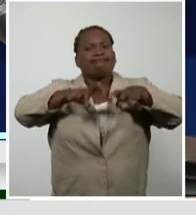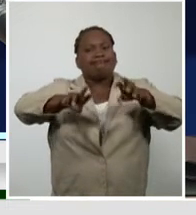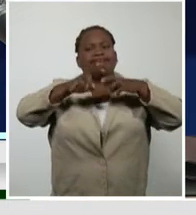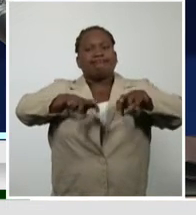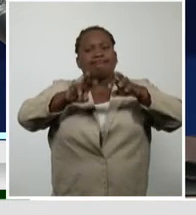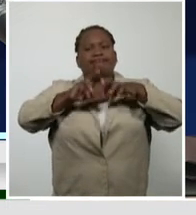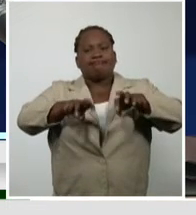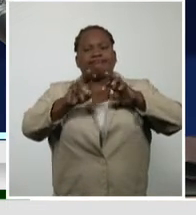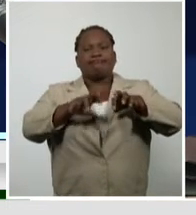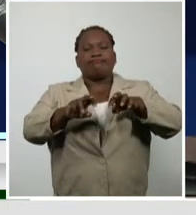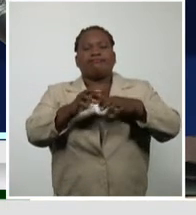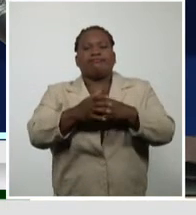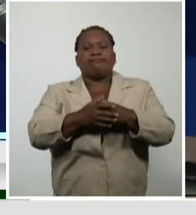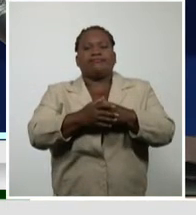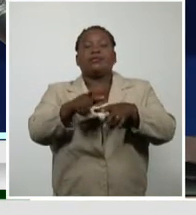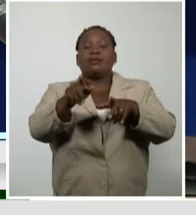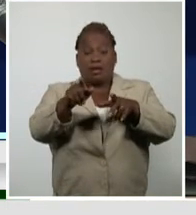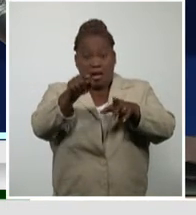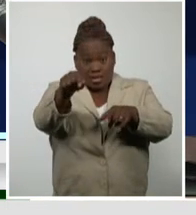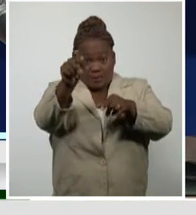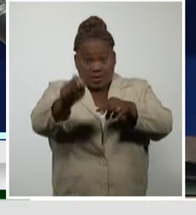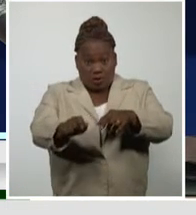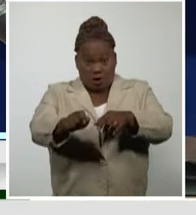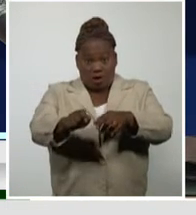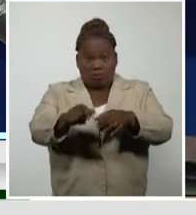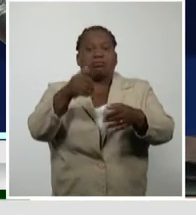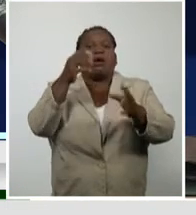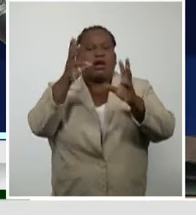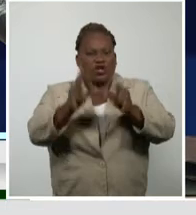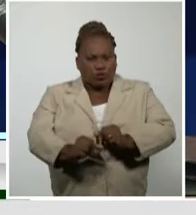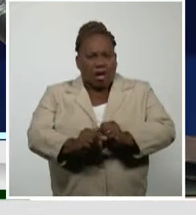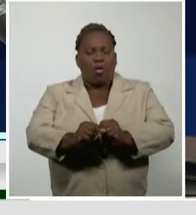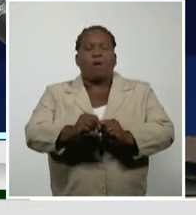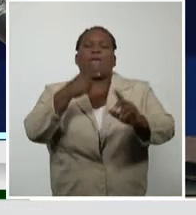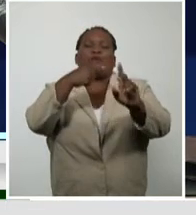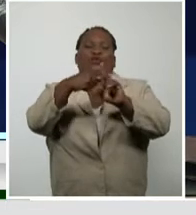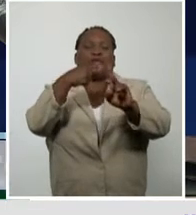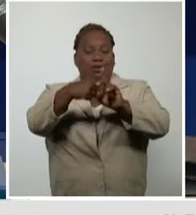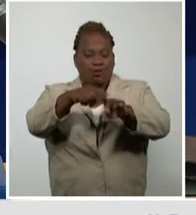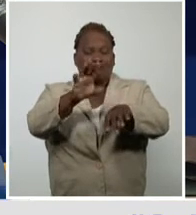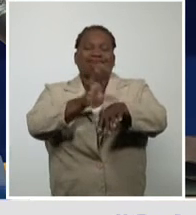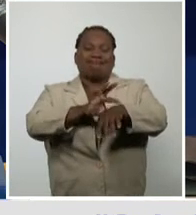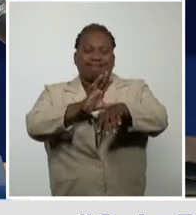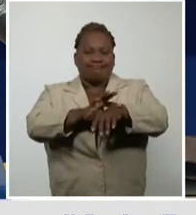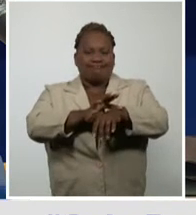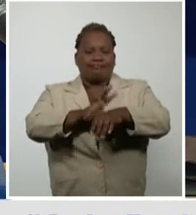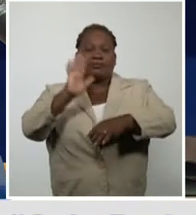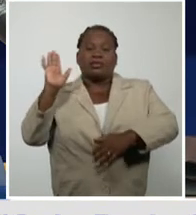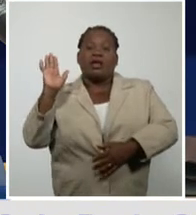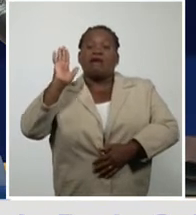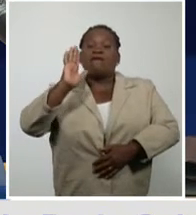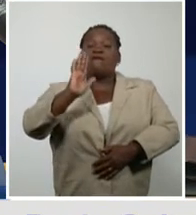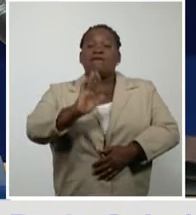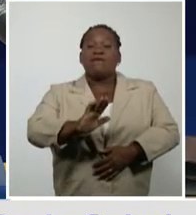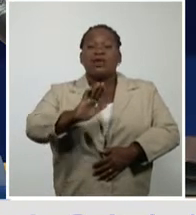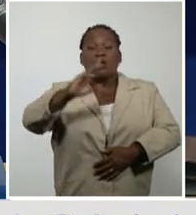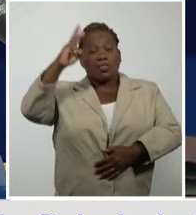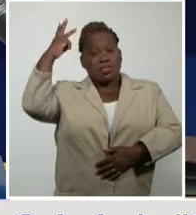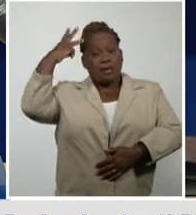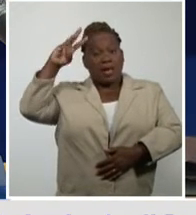caso pues resultó positivo este cubano que, reitero, había revenido